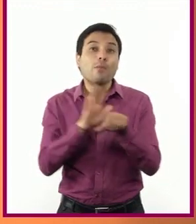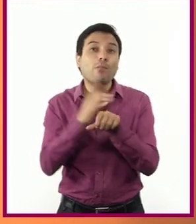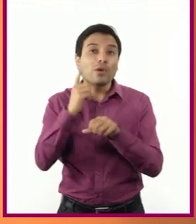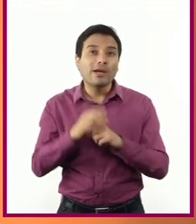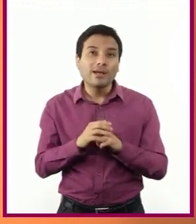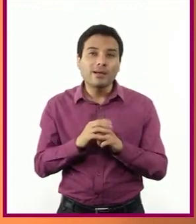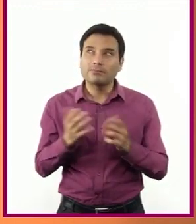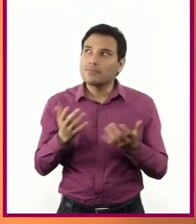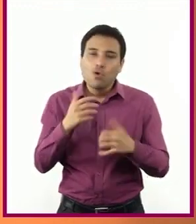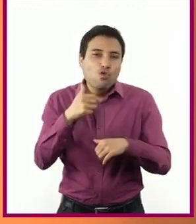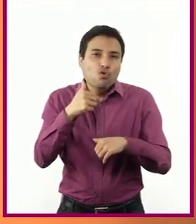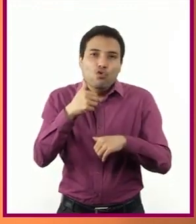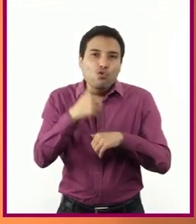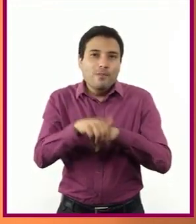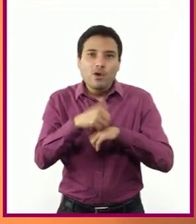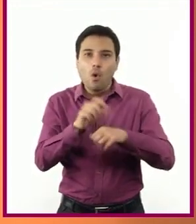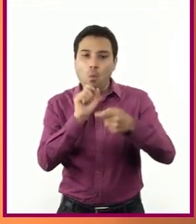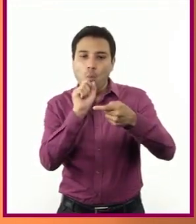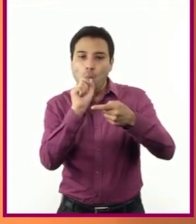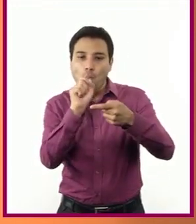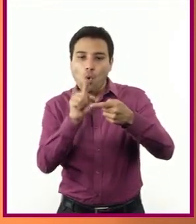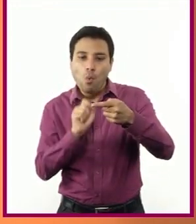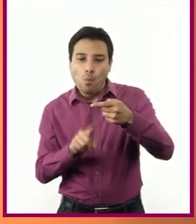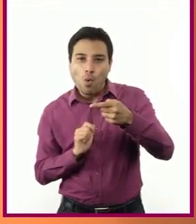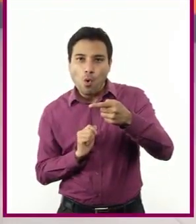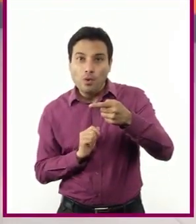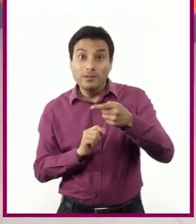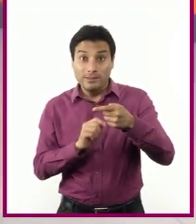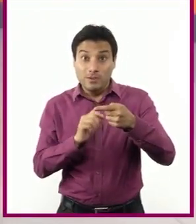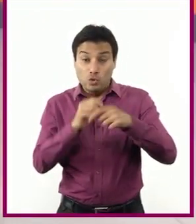y cualquier número dividido entre sí mismo es 1.